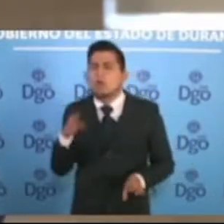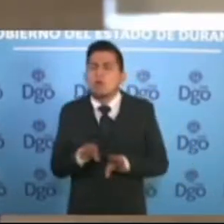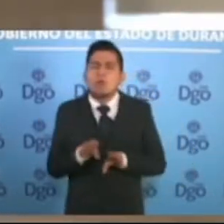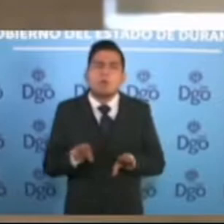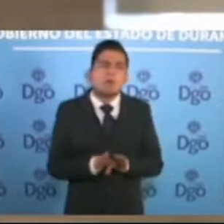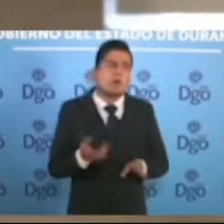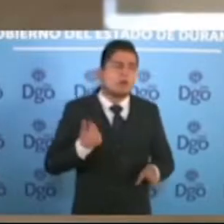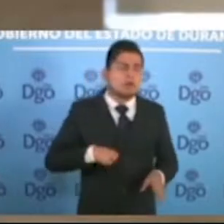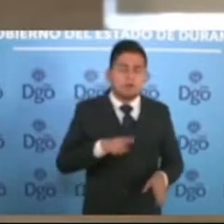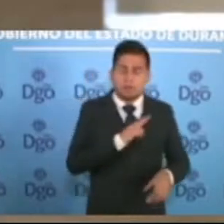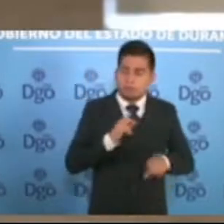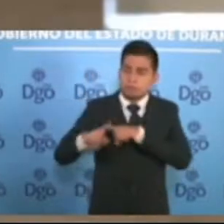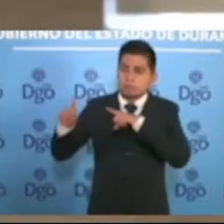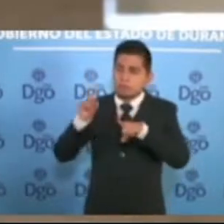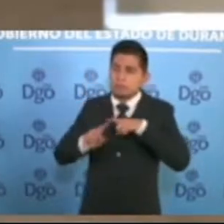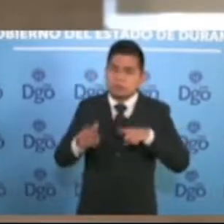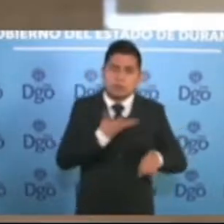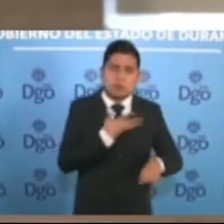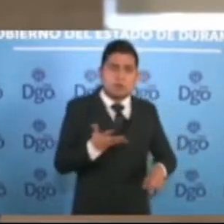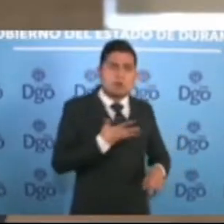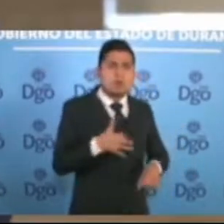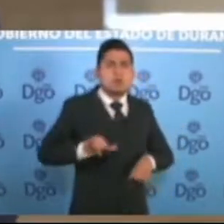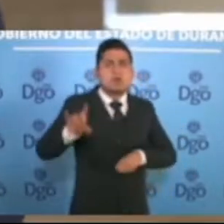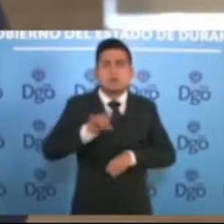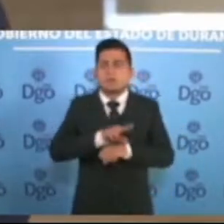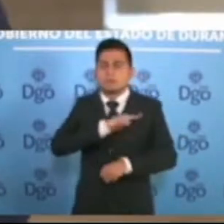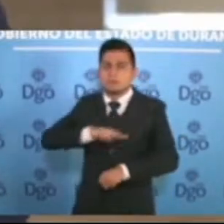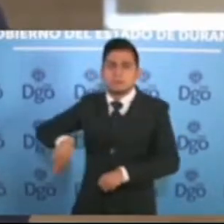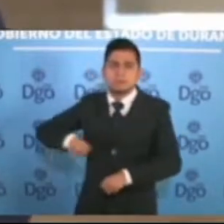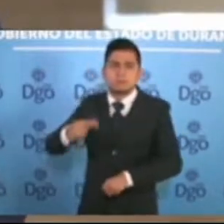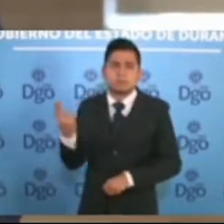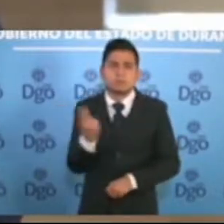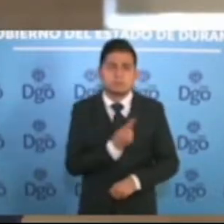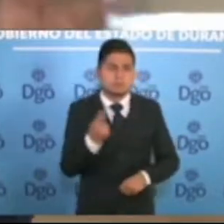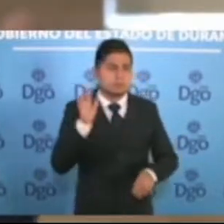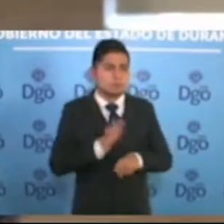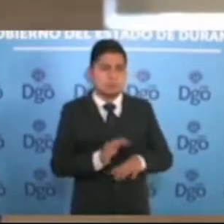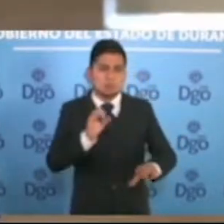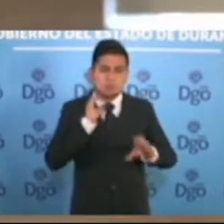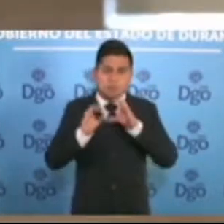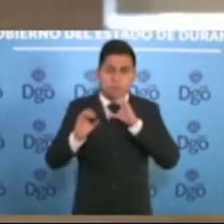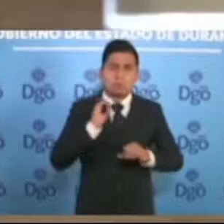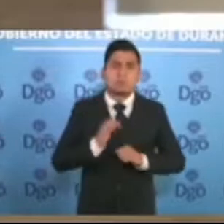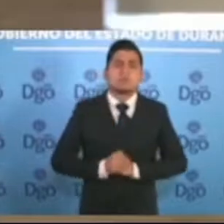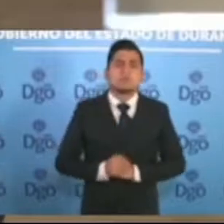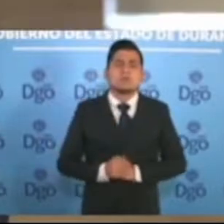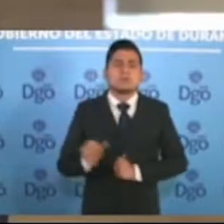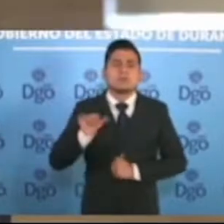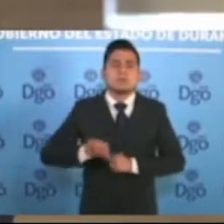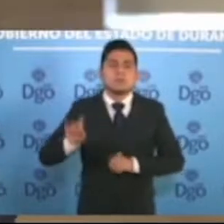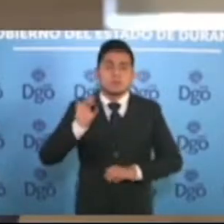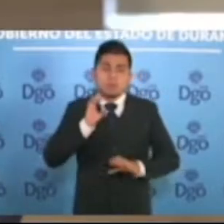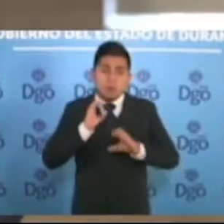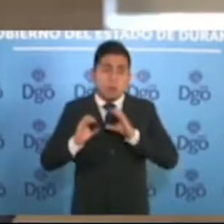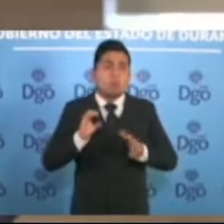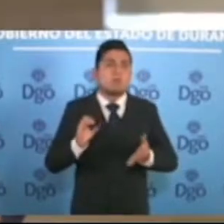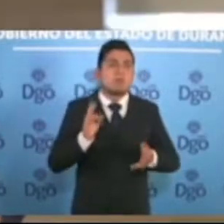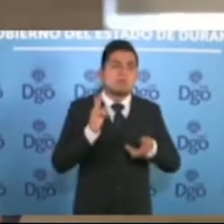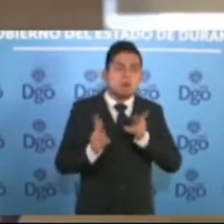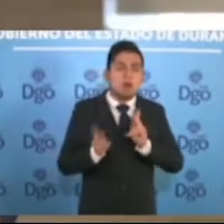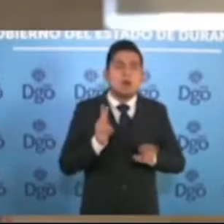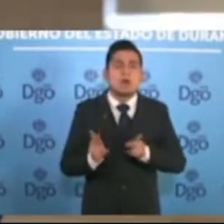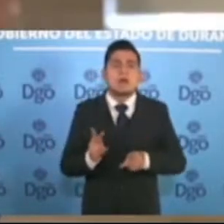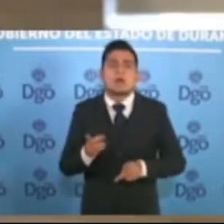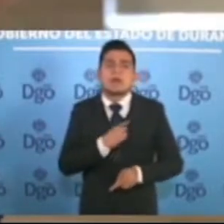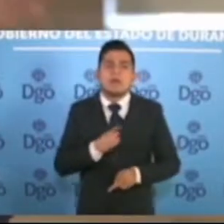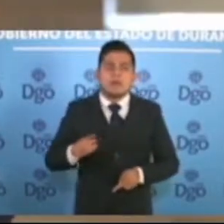nuestras diferencias. Hoy requerimos mayor comunicación. Hoy el diálogo tendrá que ser